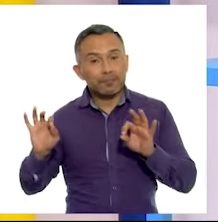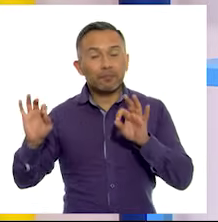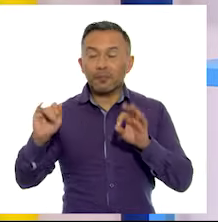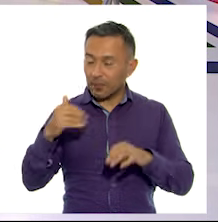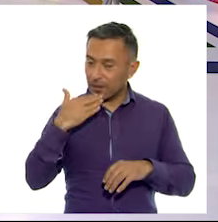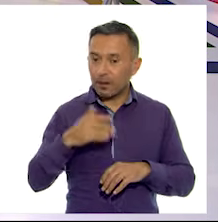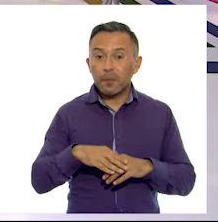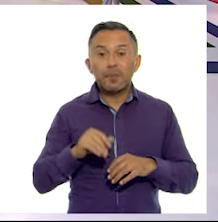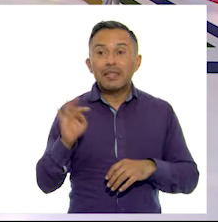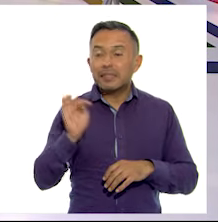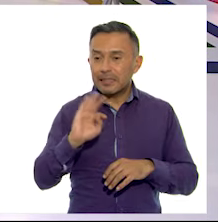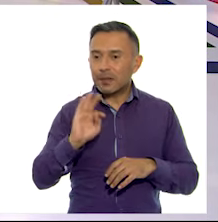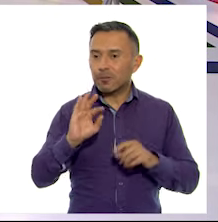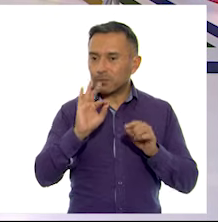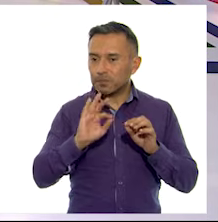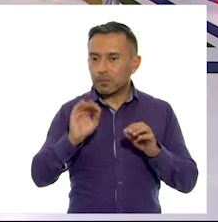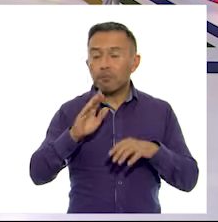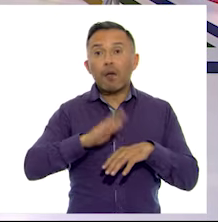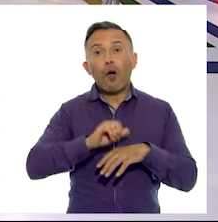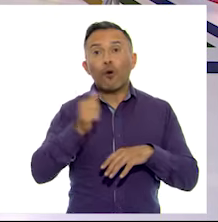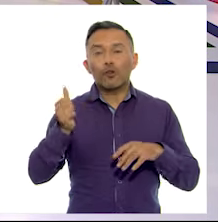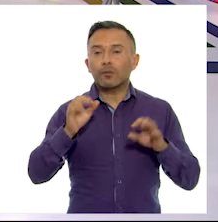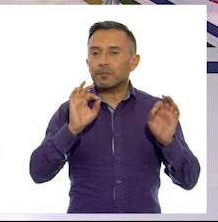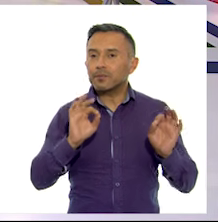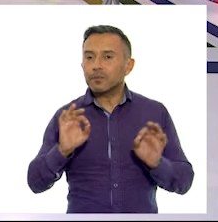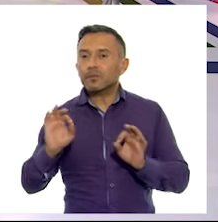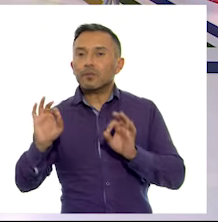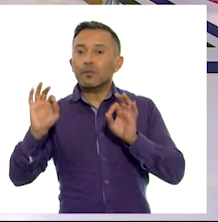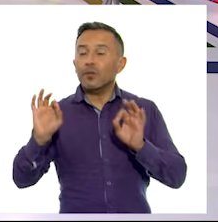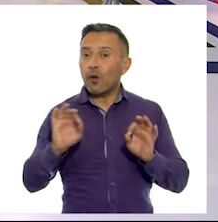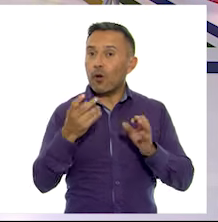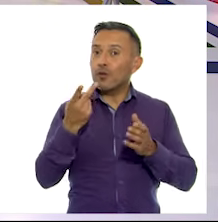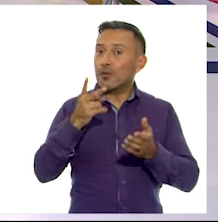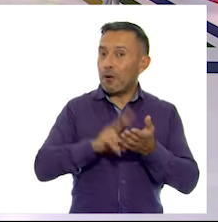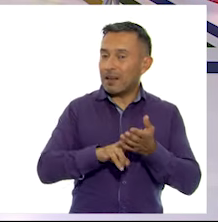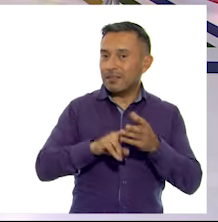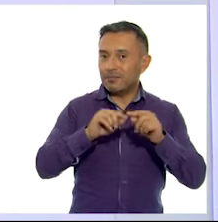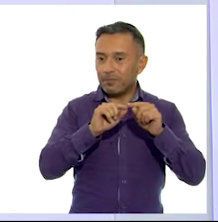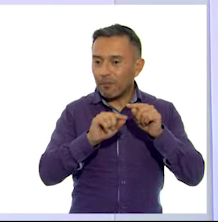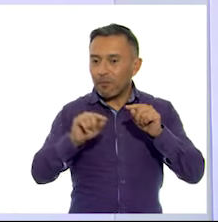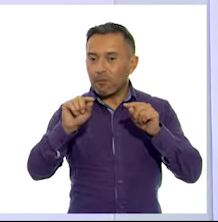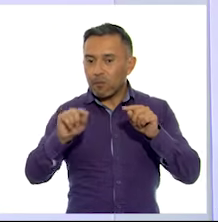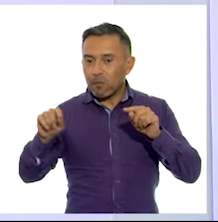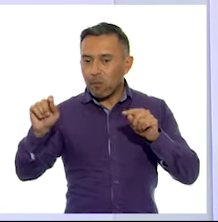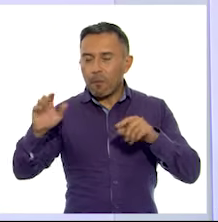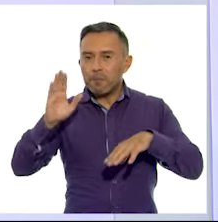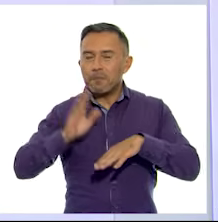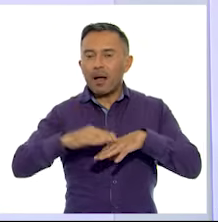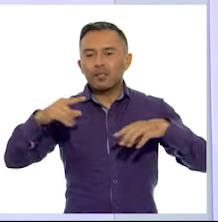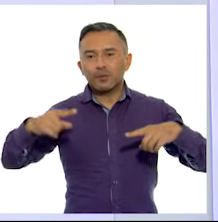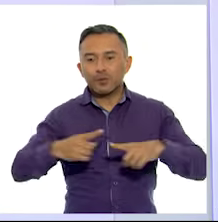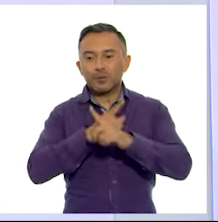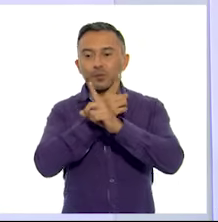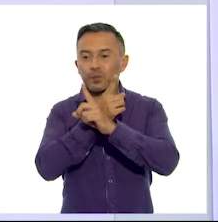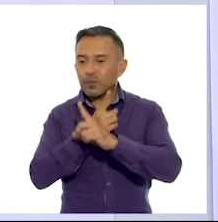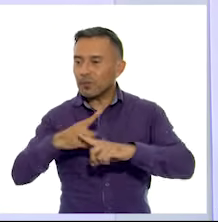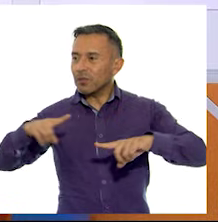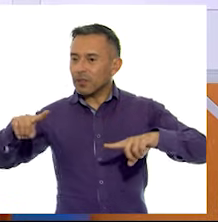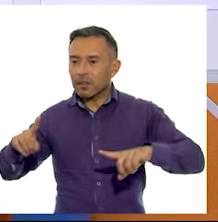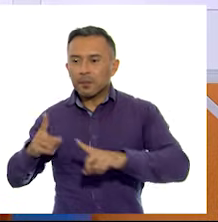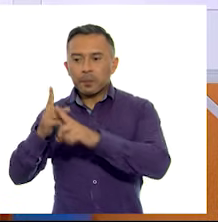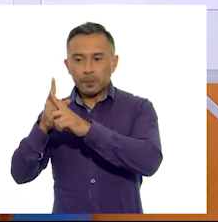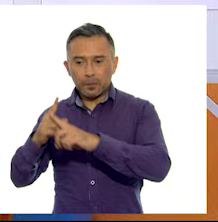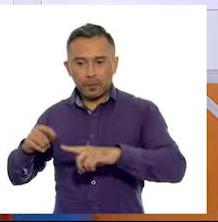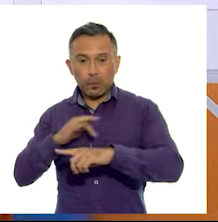si encimamos las líneas, por ejemplo, otro vals, pues ya va siendo un mar más completo, ¿no crees? Y a lo mejor son